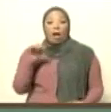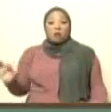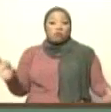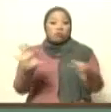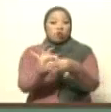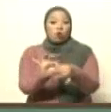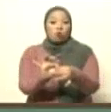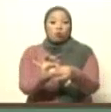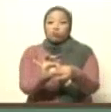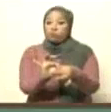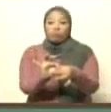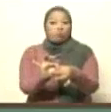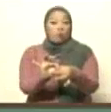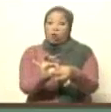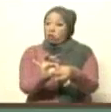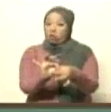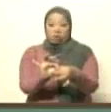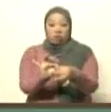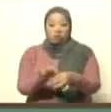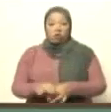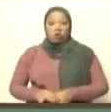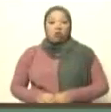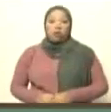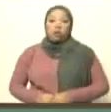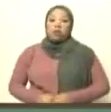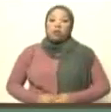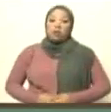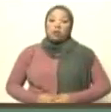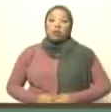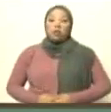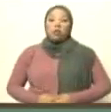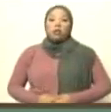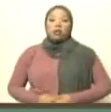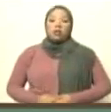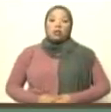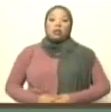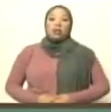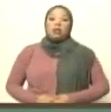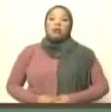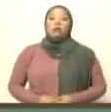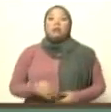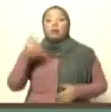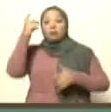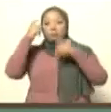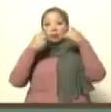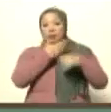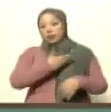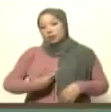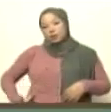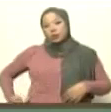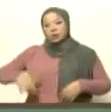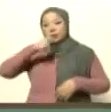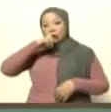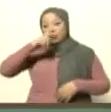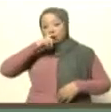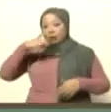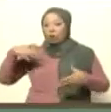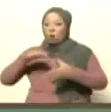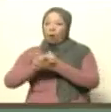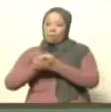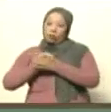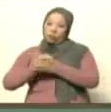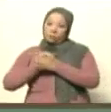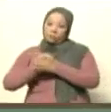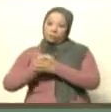estamos más unidos que nunca alrededor del compañero presidente Nicolás Maduro, presidente constitucional